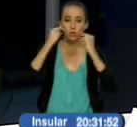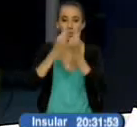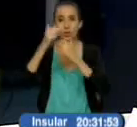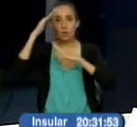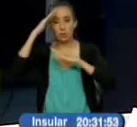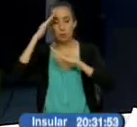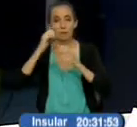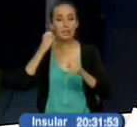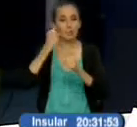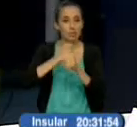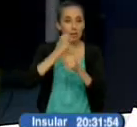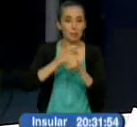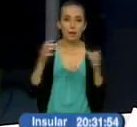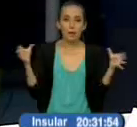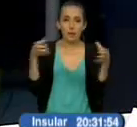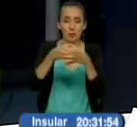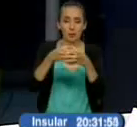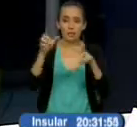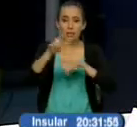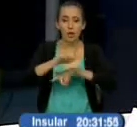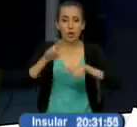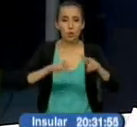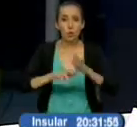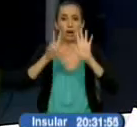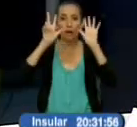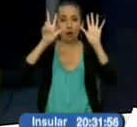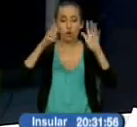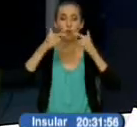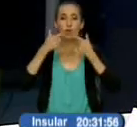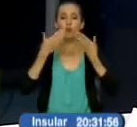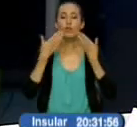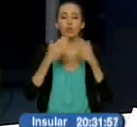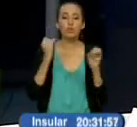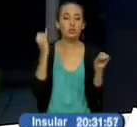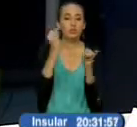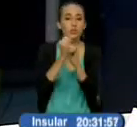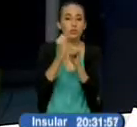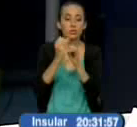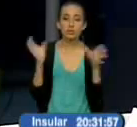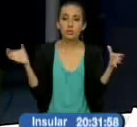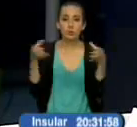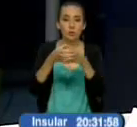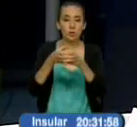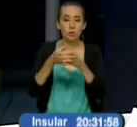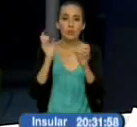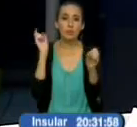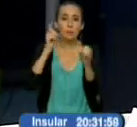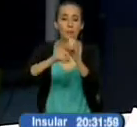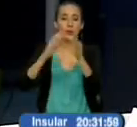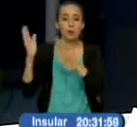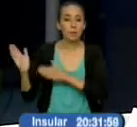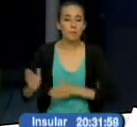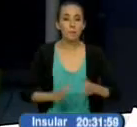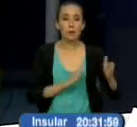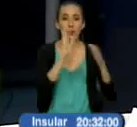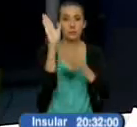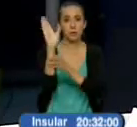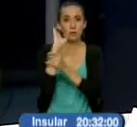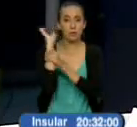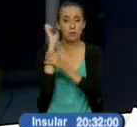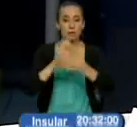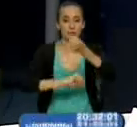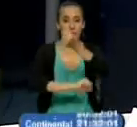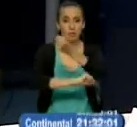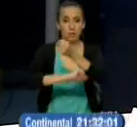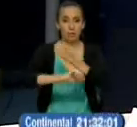feriado del 10 de agosto. En la zona 8 se ha coordinado con todas las instituciones competentes, iniciando un plan de contingencia para fomentar